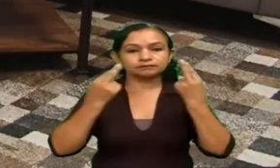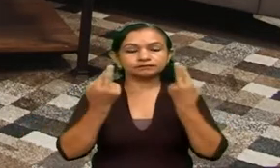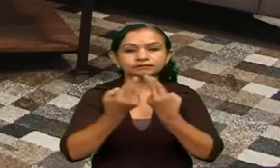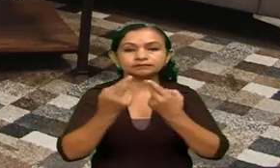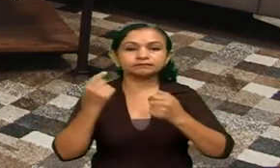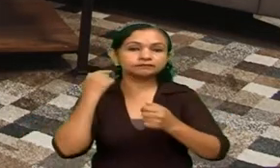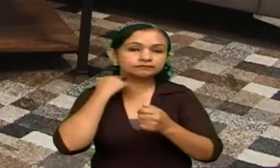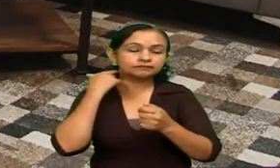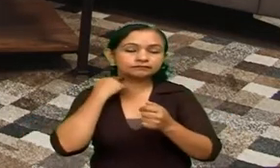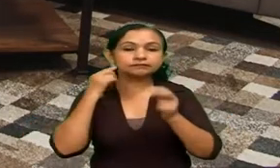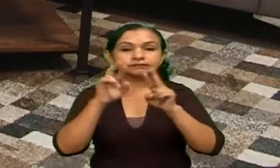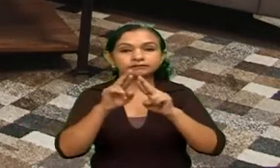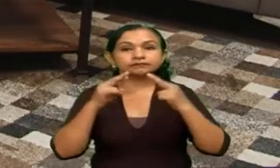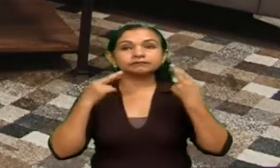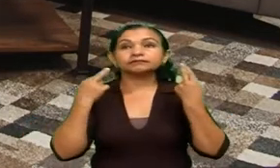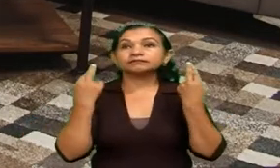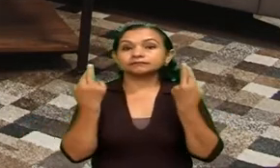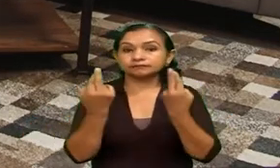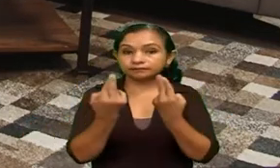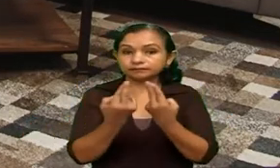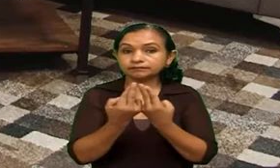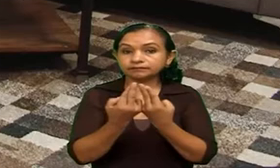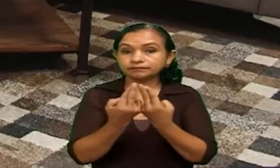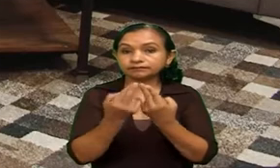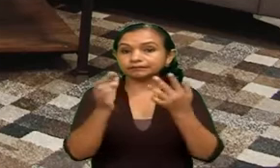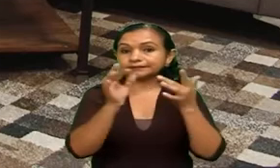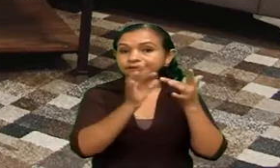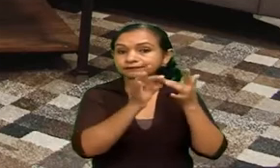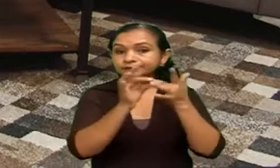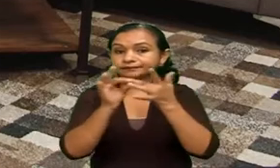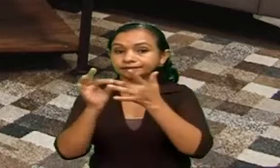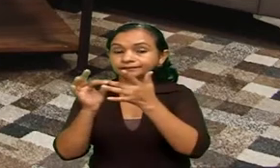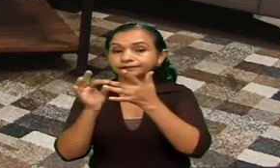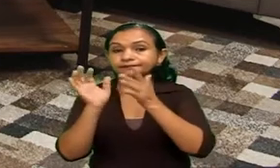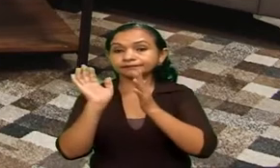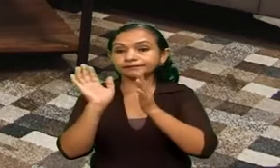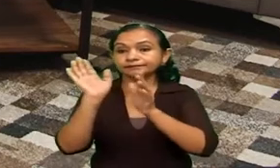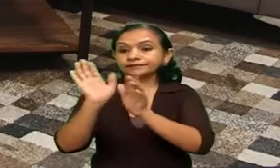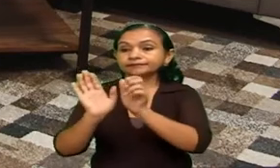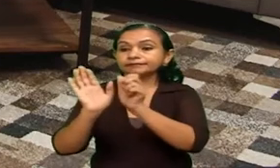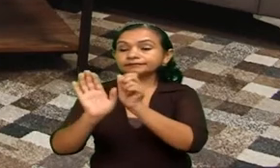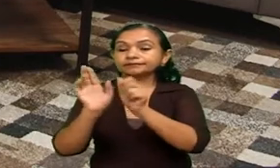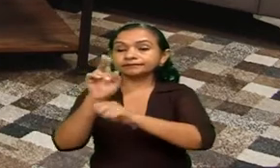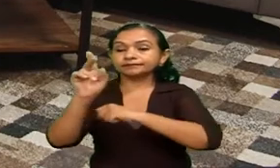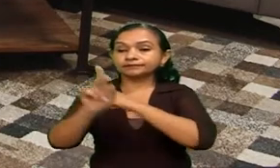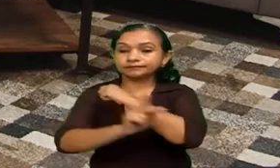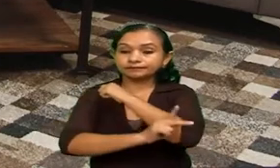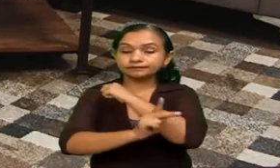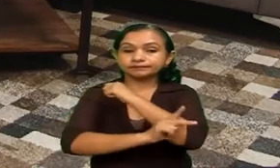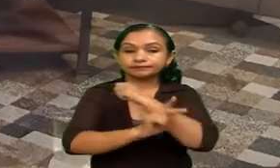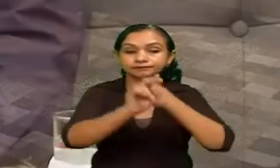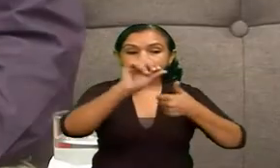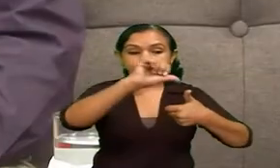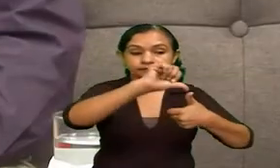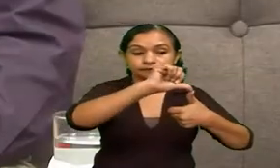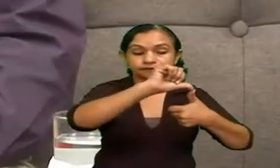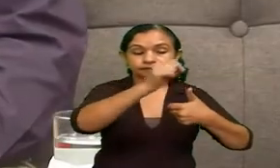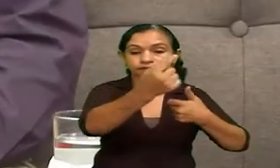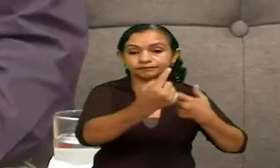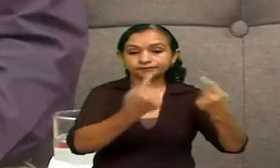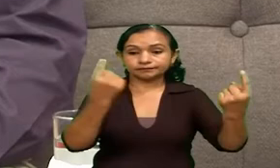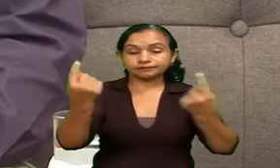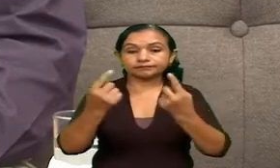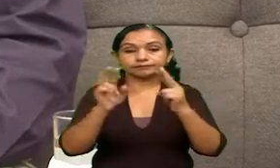siempre tenemos reuniones con los especialistas, claro, de cada país, y es importante aquí